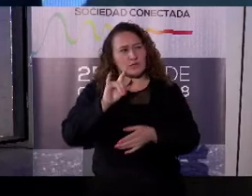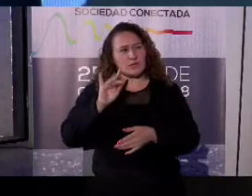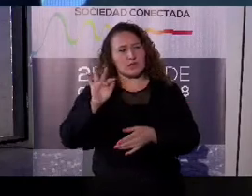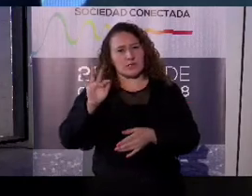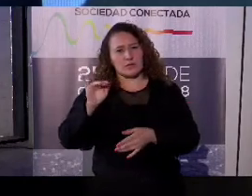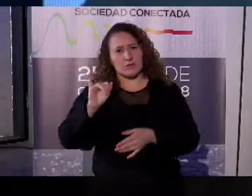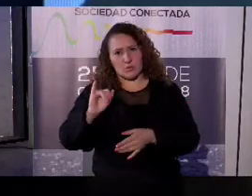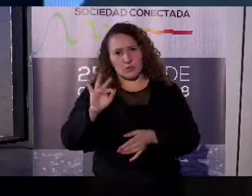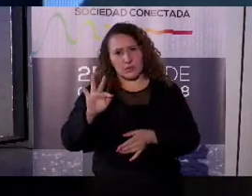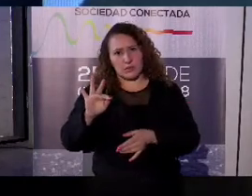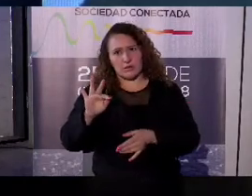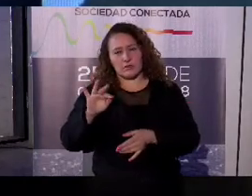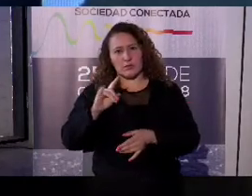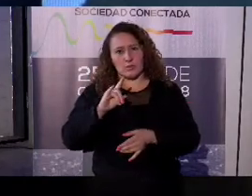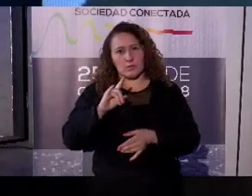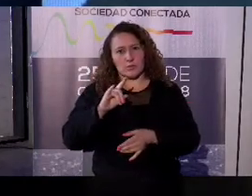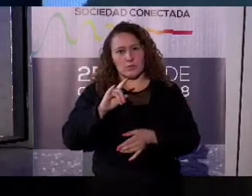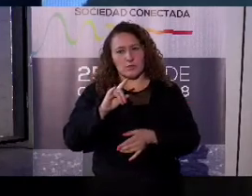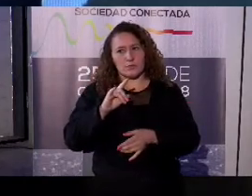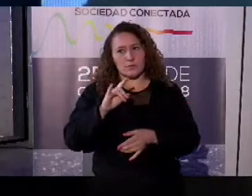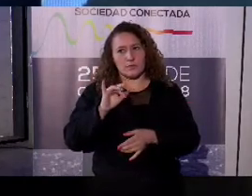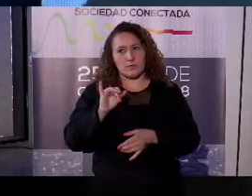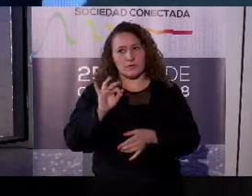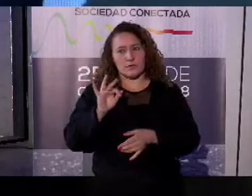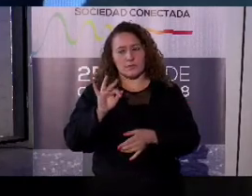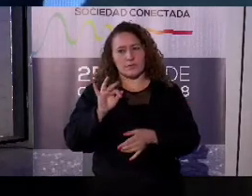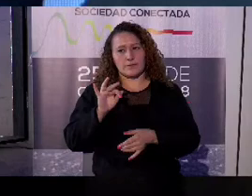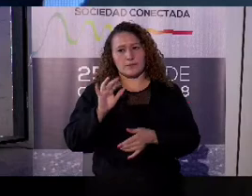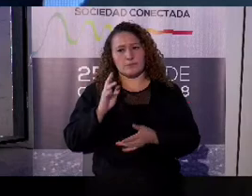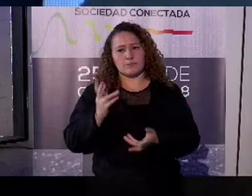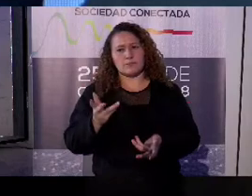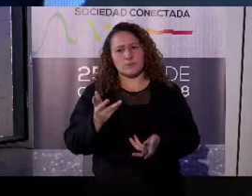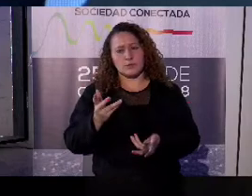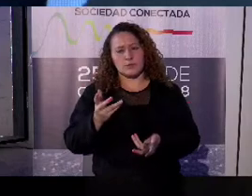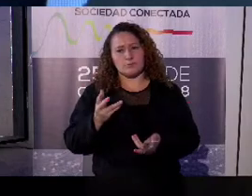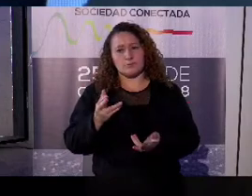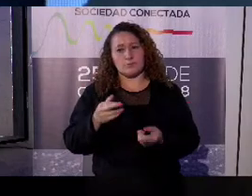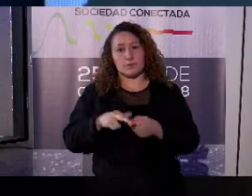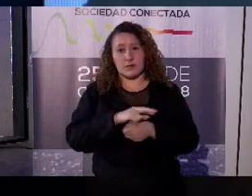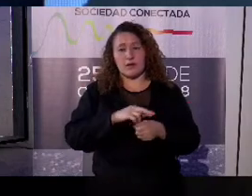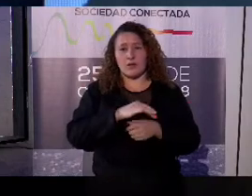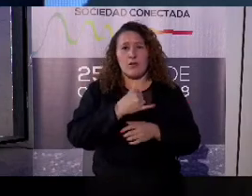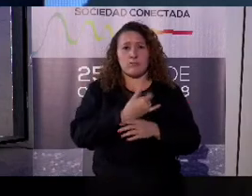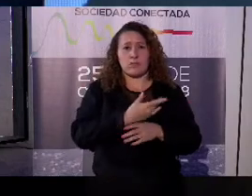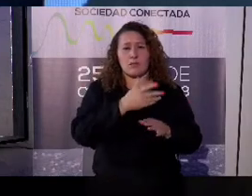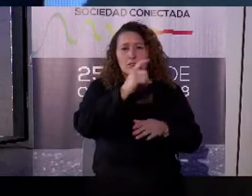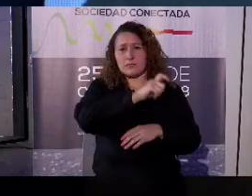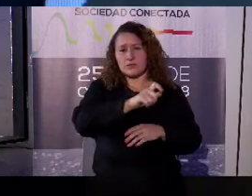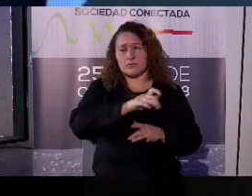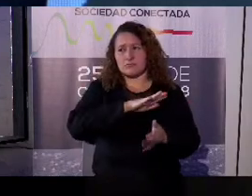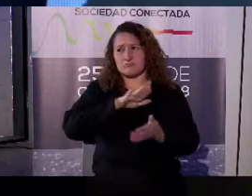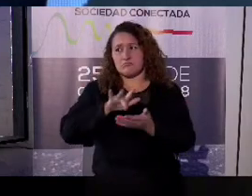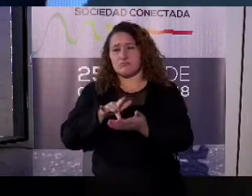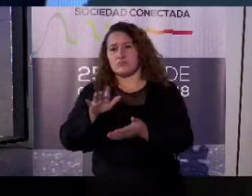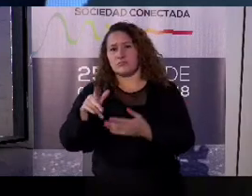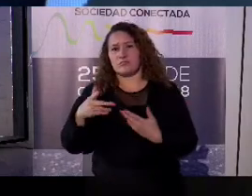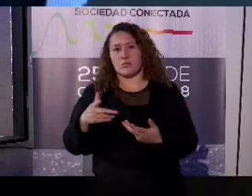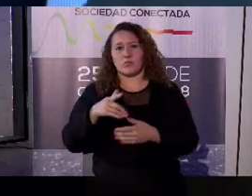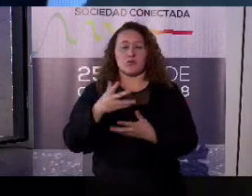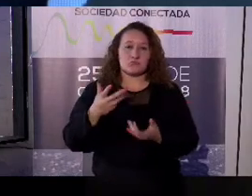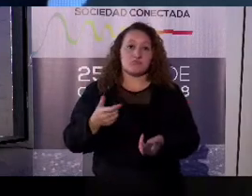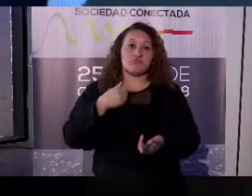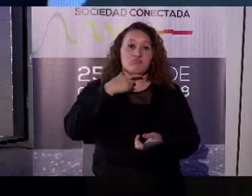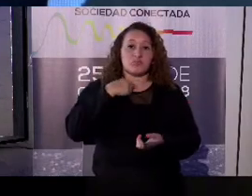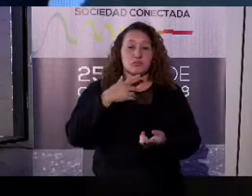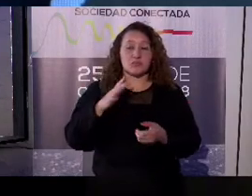Este nosotros tenemos este la región tiene candidatos para el consejo lo que me gustaría es que nos